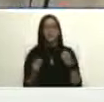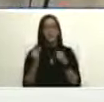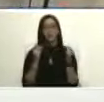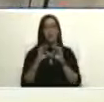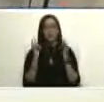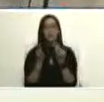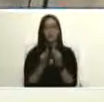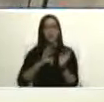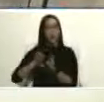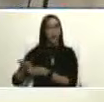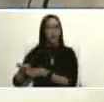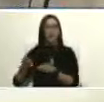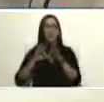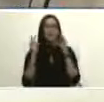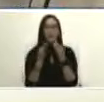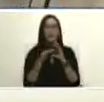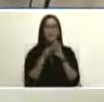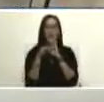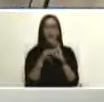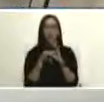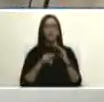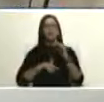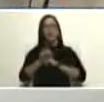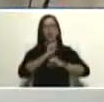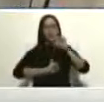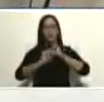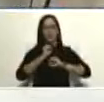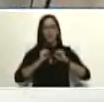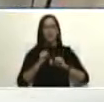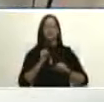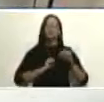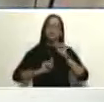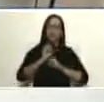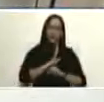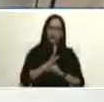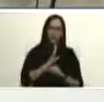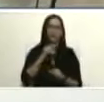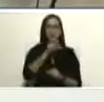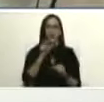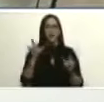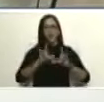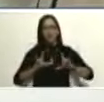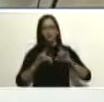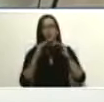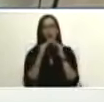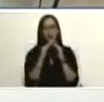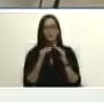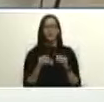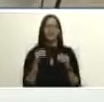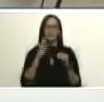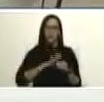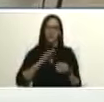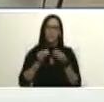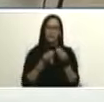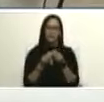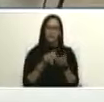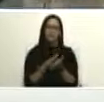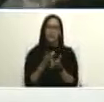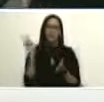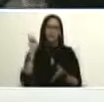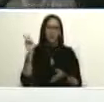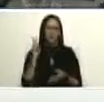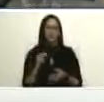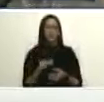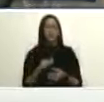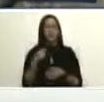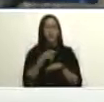familiares quedan a un lado. La familia se une y sale a defender su familia, su gente querida, su hogar. Y eso es lo que está pasando en Venezuela, presidente.